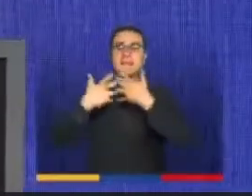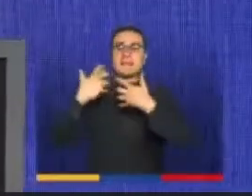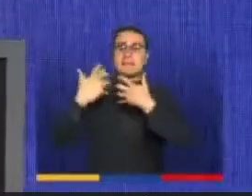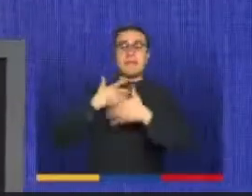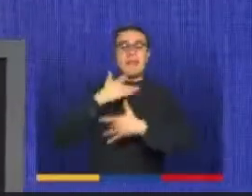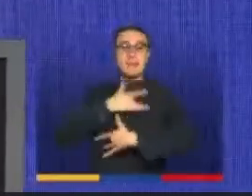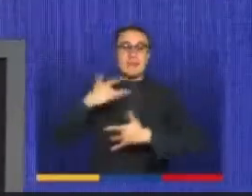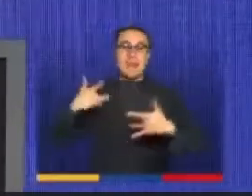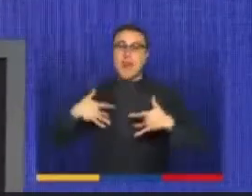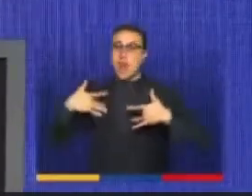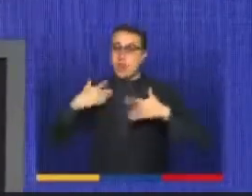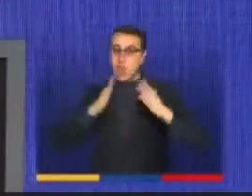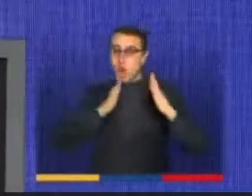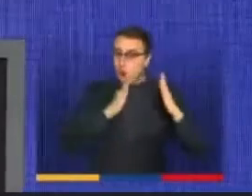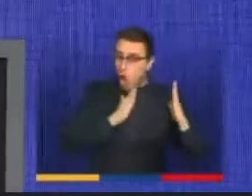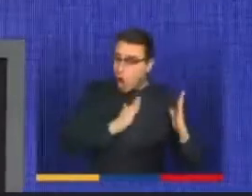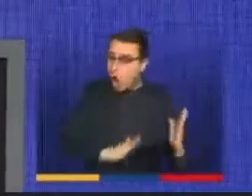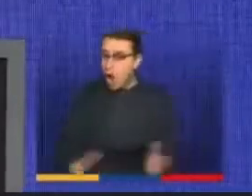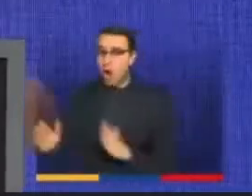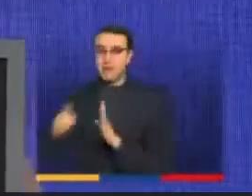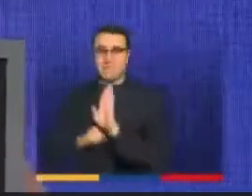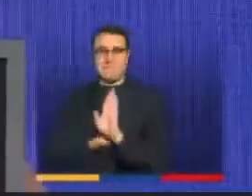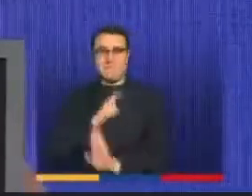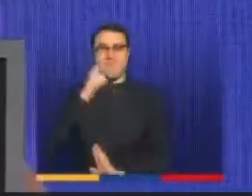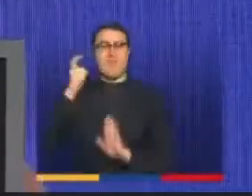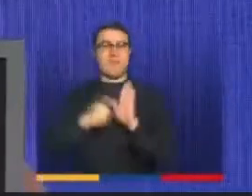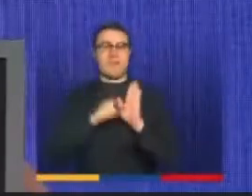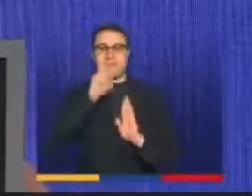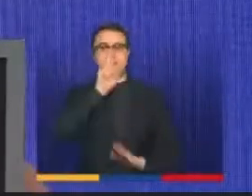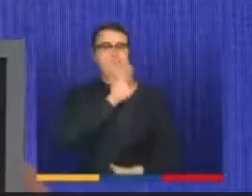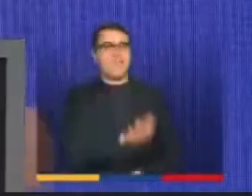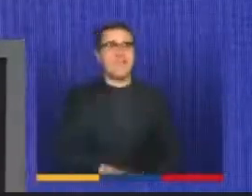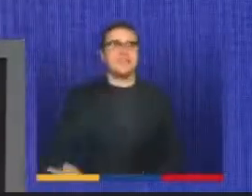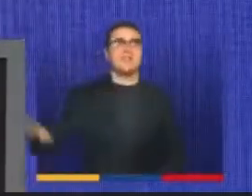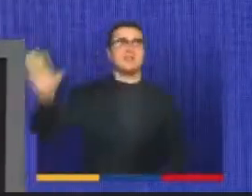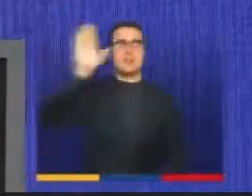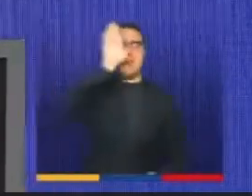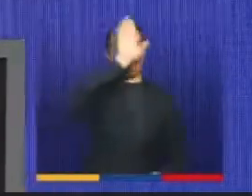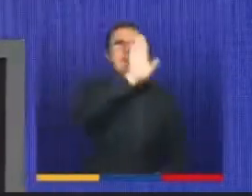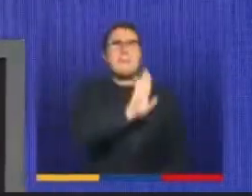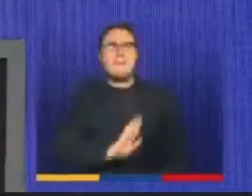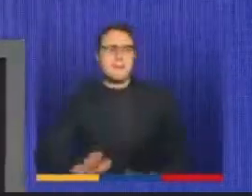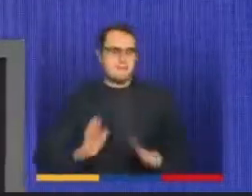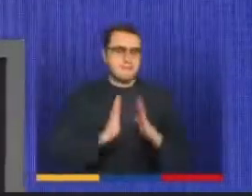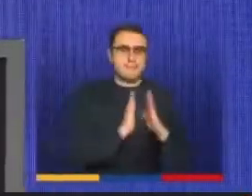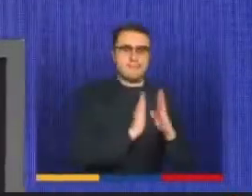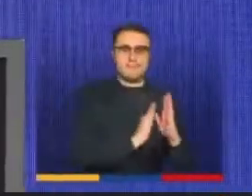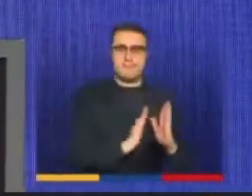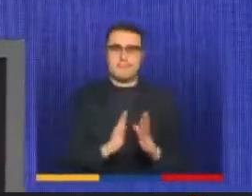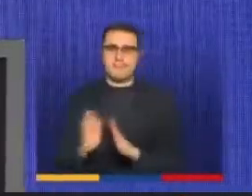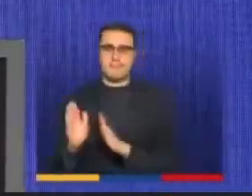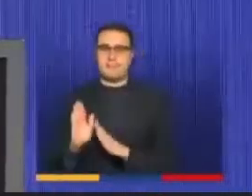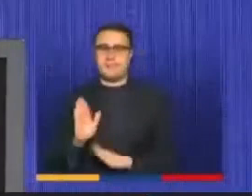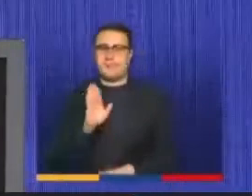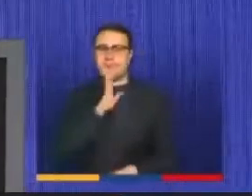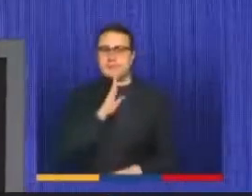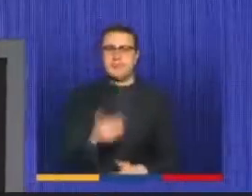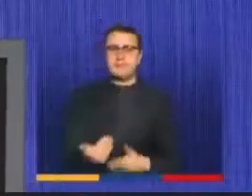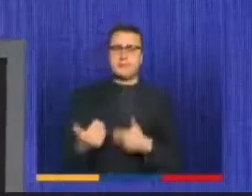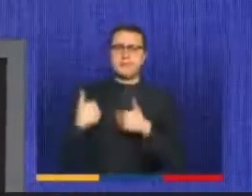de salud a nivel territorial, y aquí un papel entonces del alcalde y la